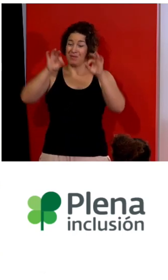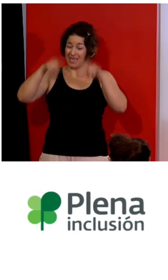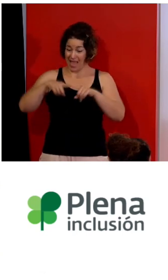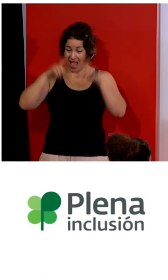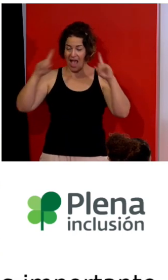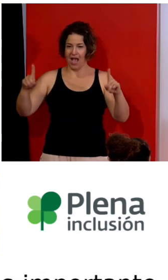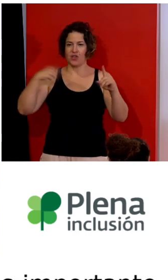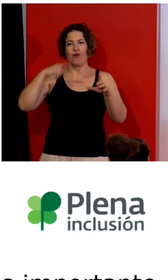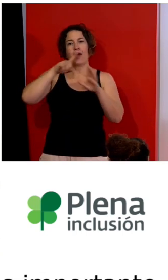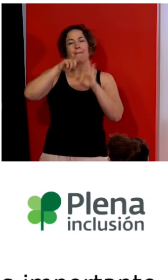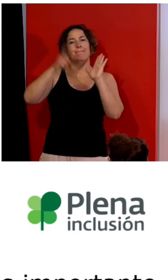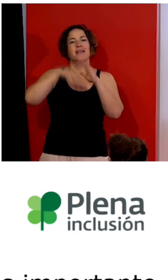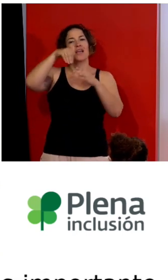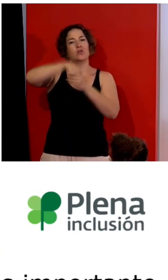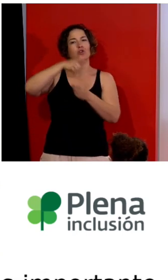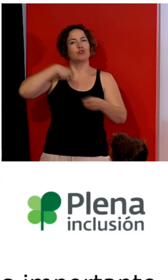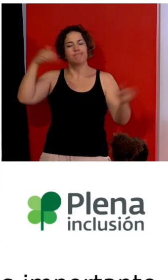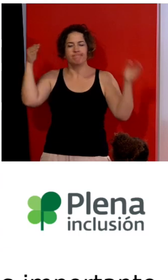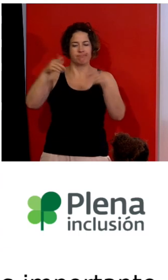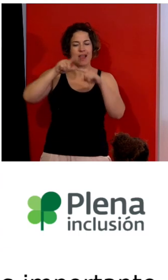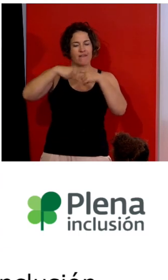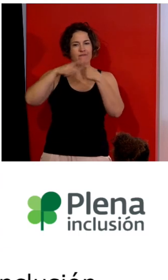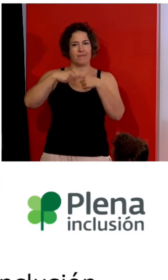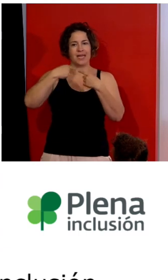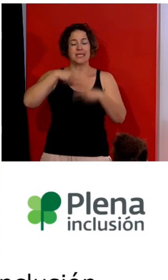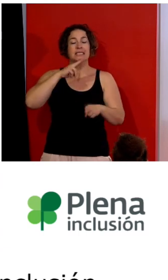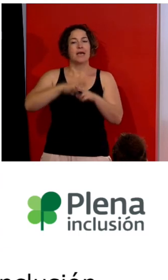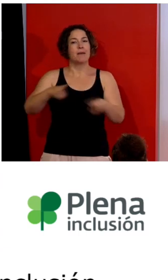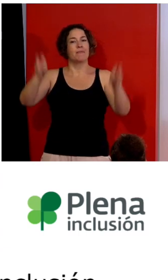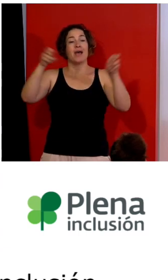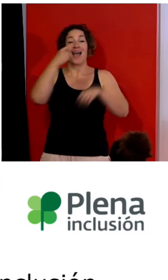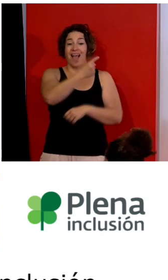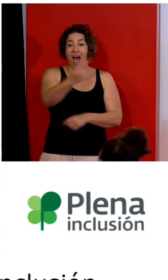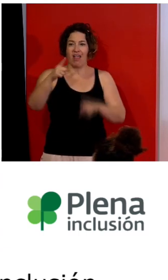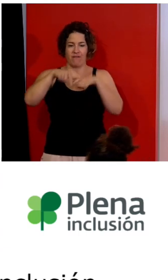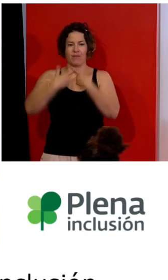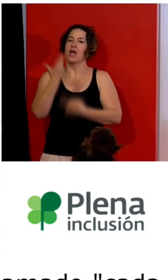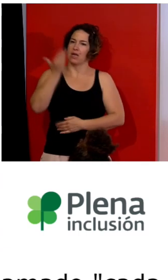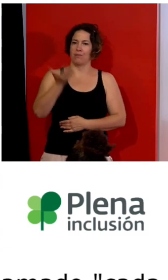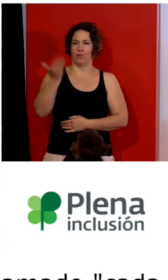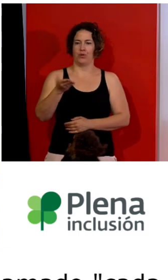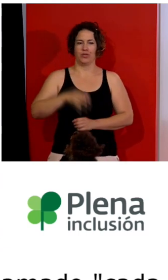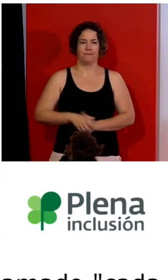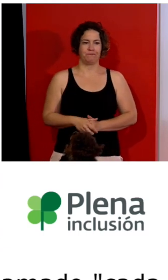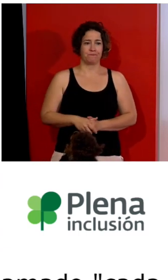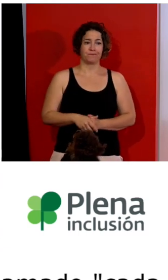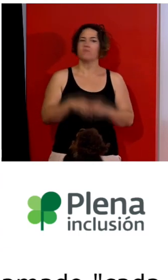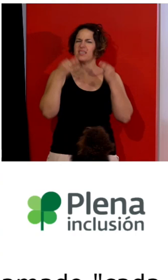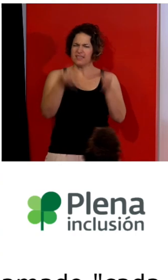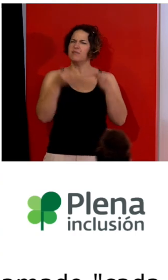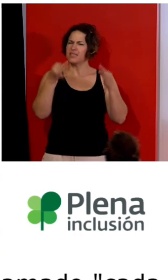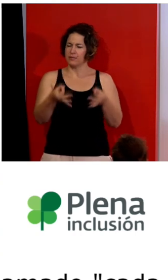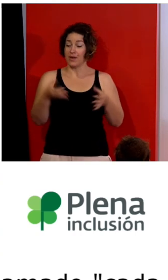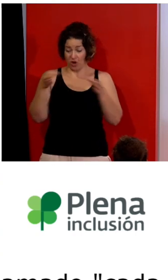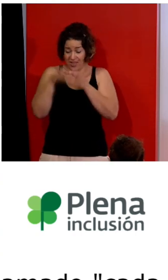Plena Inclusión dedicamos a las familias, le hemos llamado Cada Familia Importa. Este año las familias siempre es importante dentro de nuestro